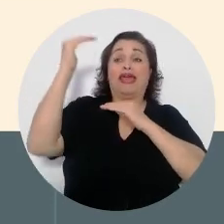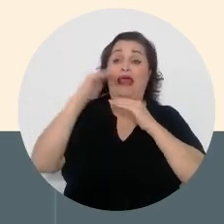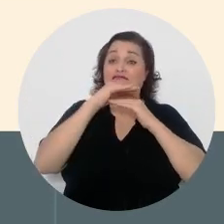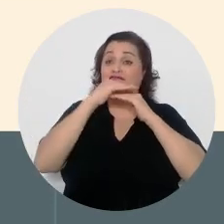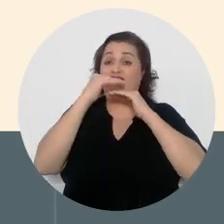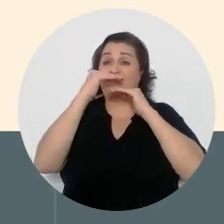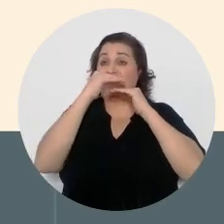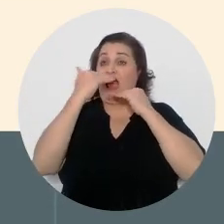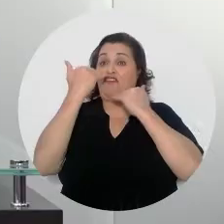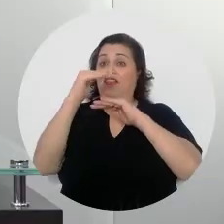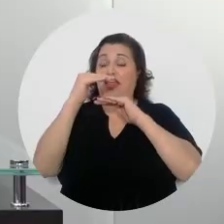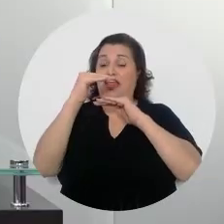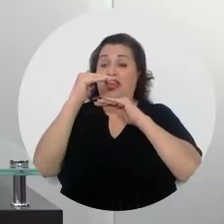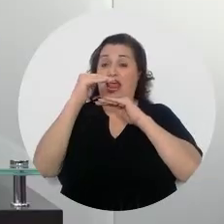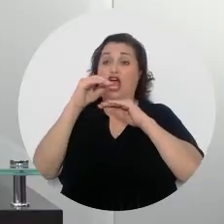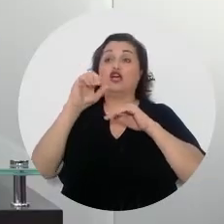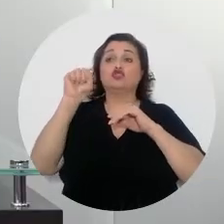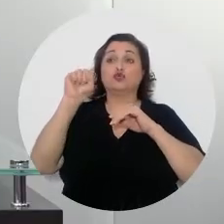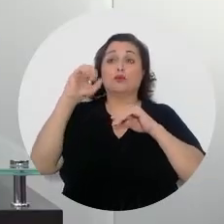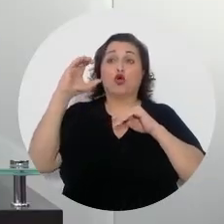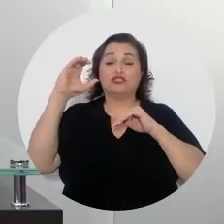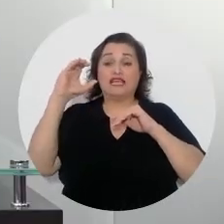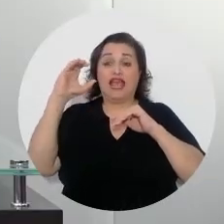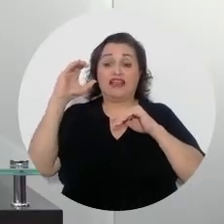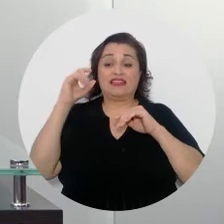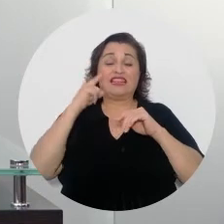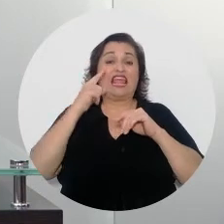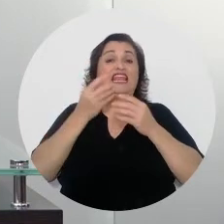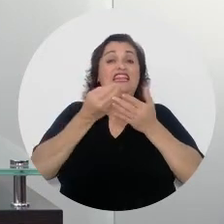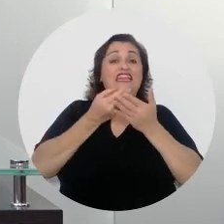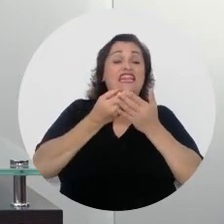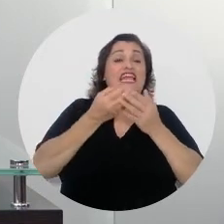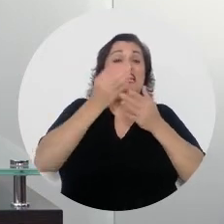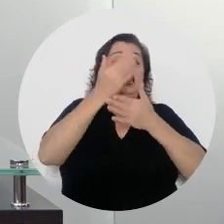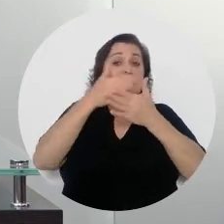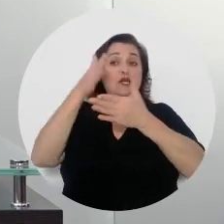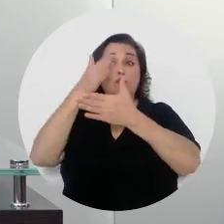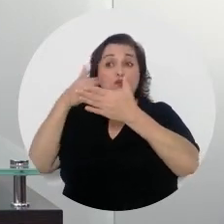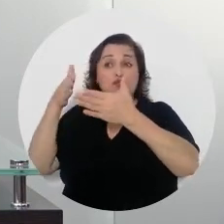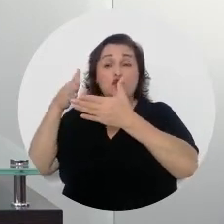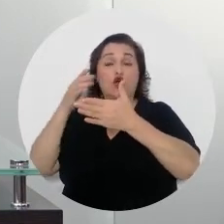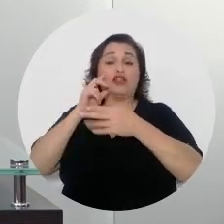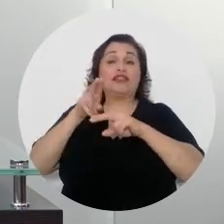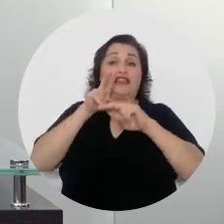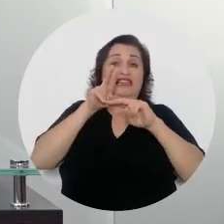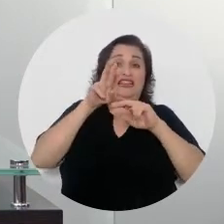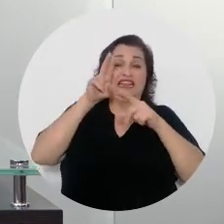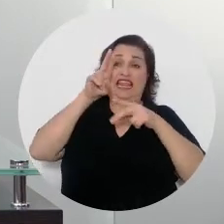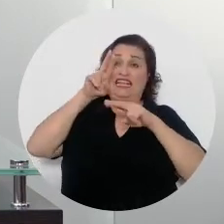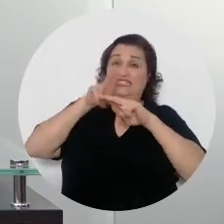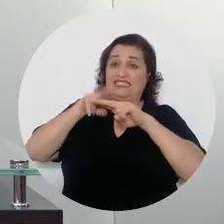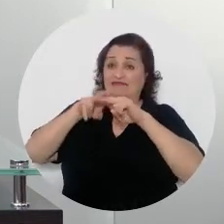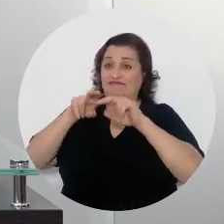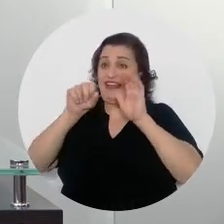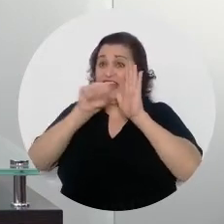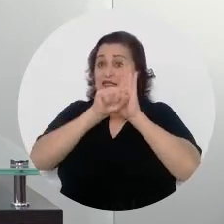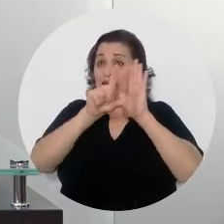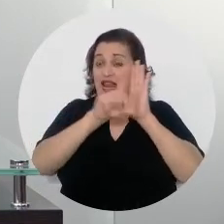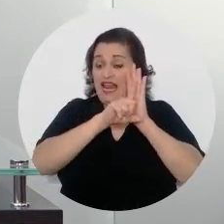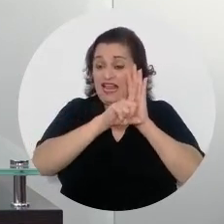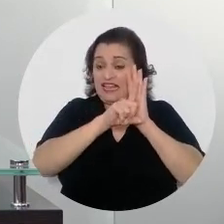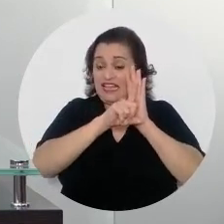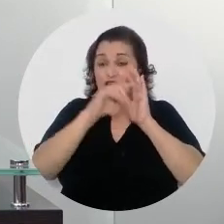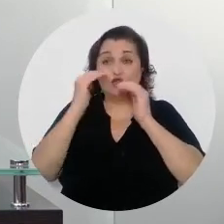supere la barrera del subcociente, es decir, entra al juego de distribución de escaños, pero como vamos a ver, es